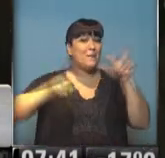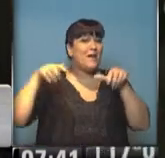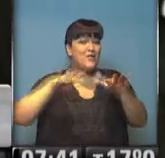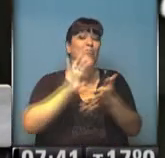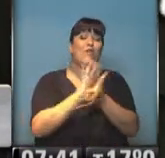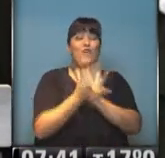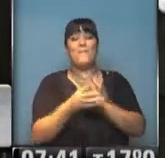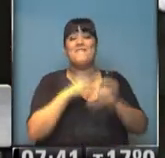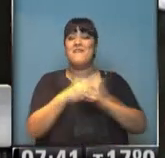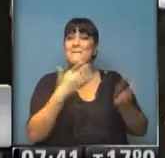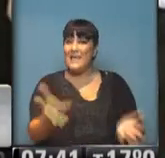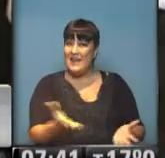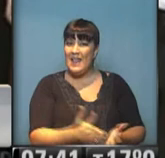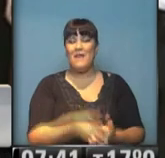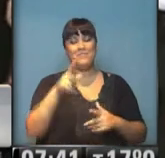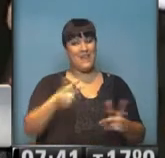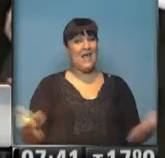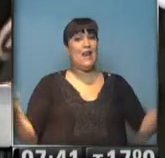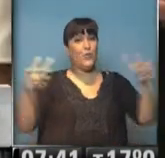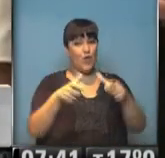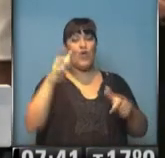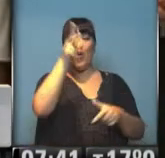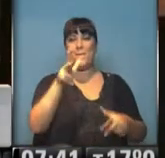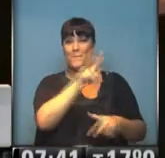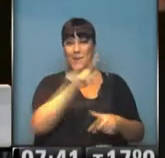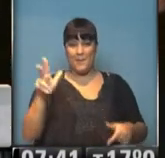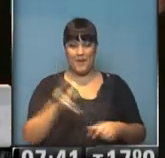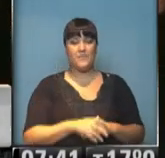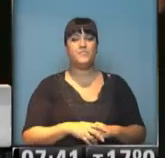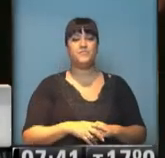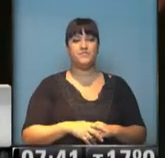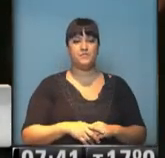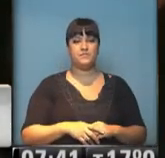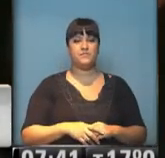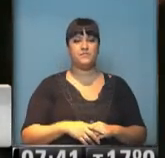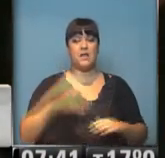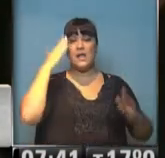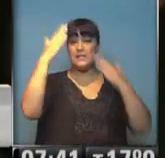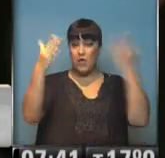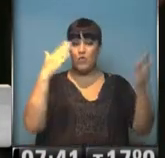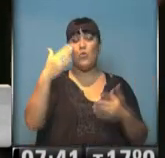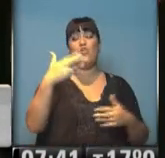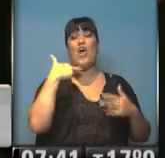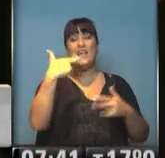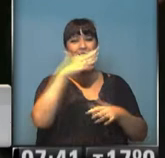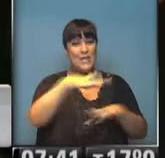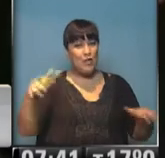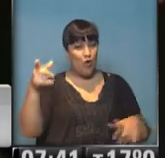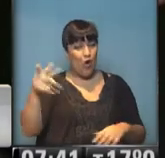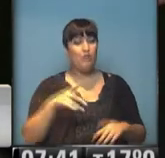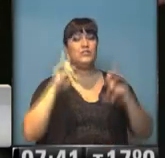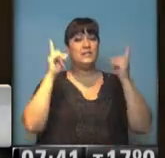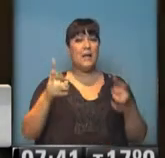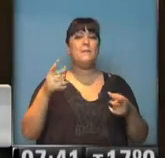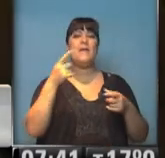allí en esta audiencia con el papá francisco bueno saludo a los hijos de este la entregaron